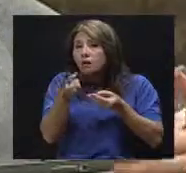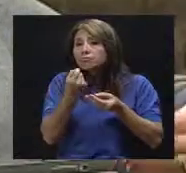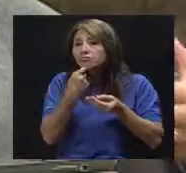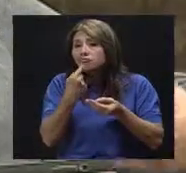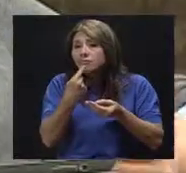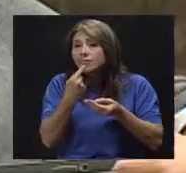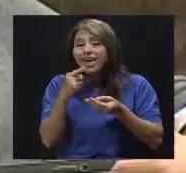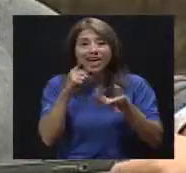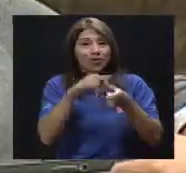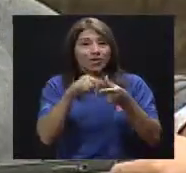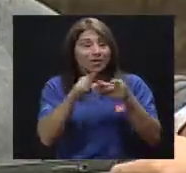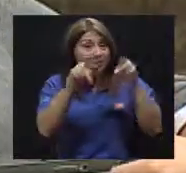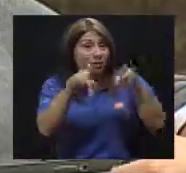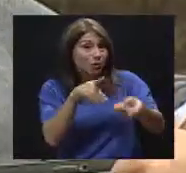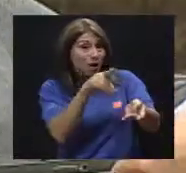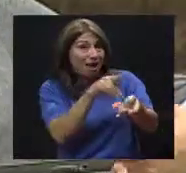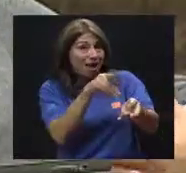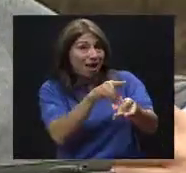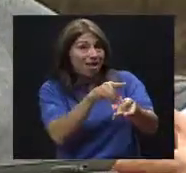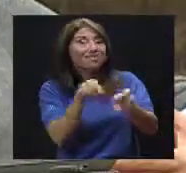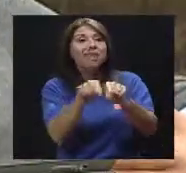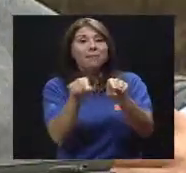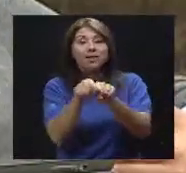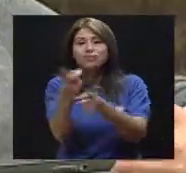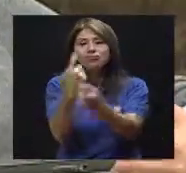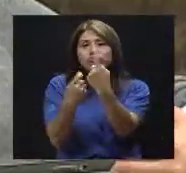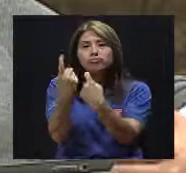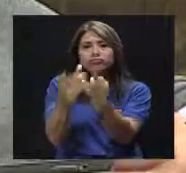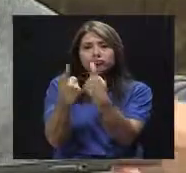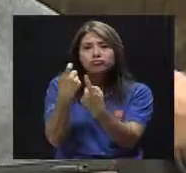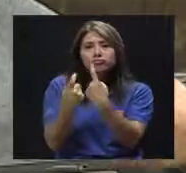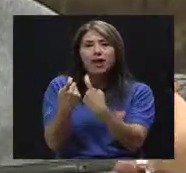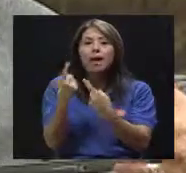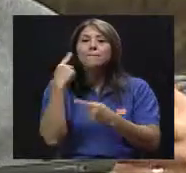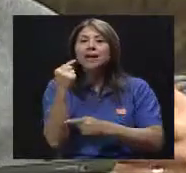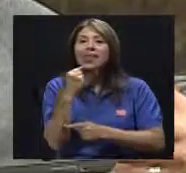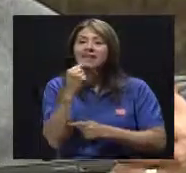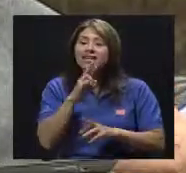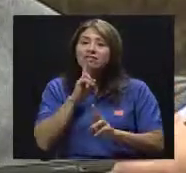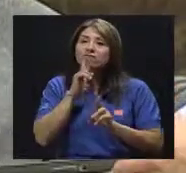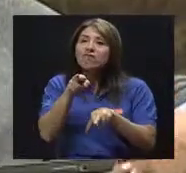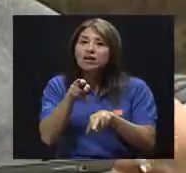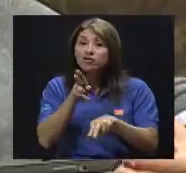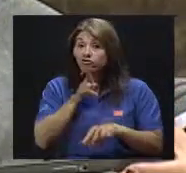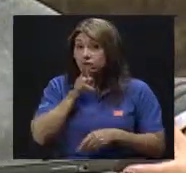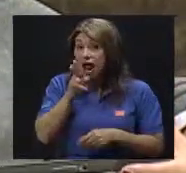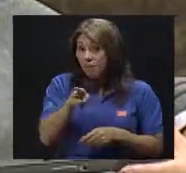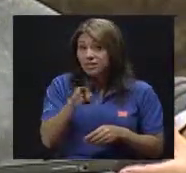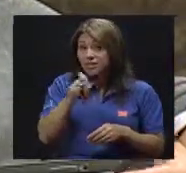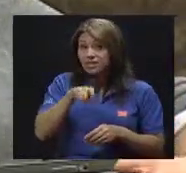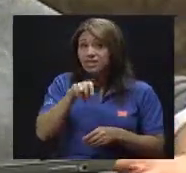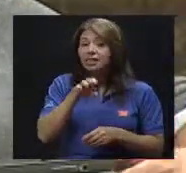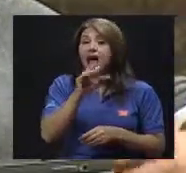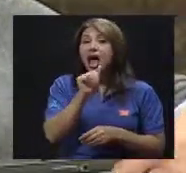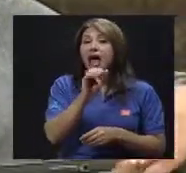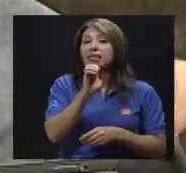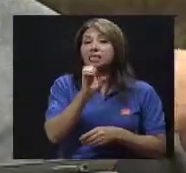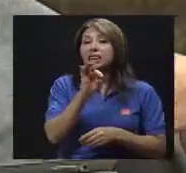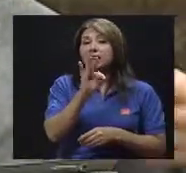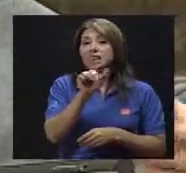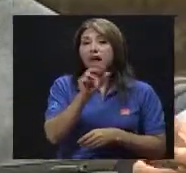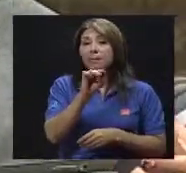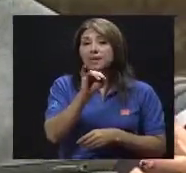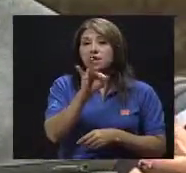es lo que va a hacer el farmacéutico? Preguntarle otro montón de cosas para poder decir si realmente amerita acetaminofén, amerita